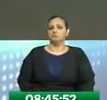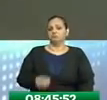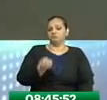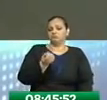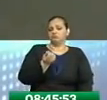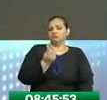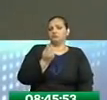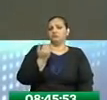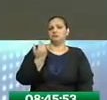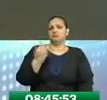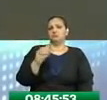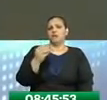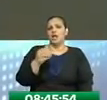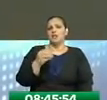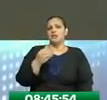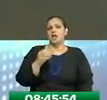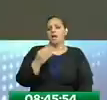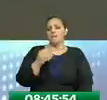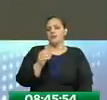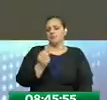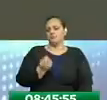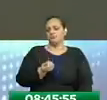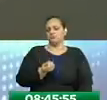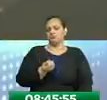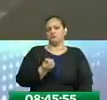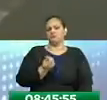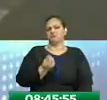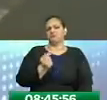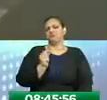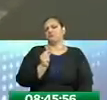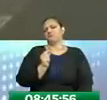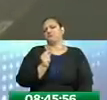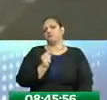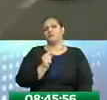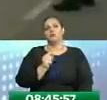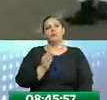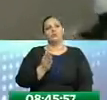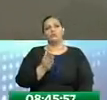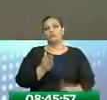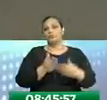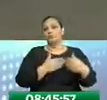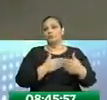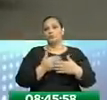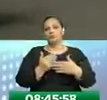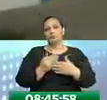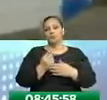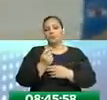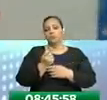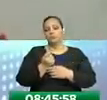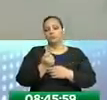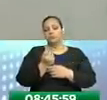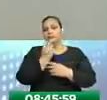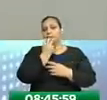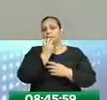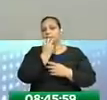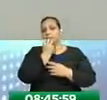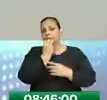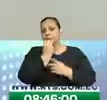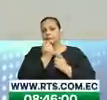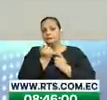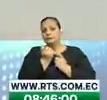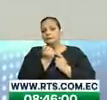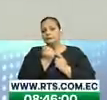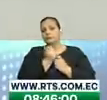y eso va a venir pues a aminorar su ingreso que no lo tiene. Así que yo creo que deberían,